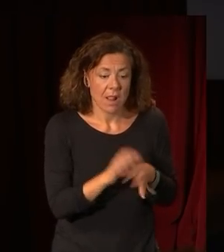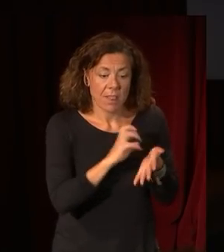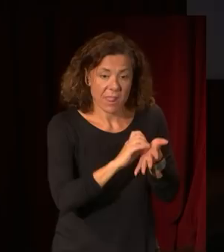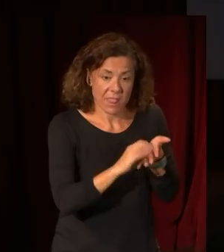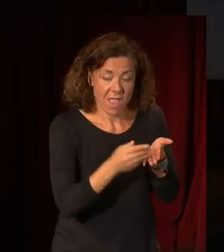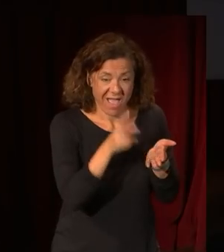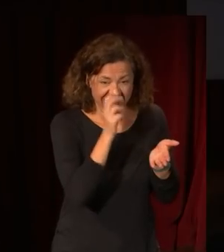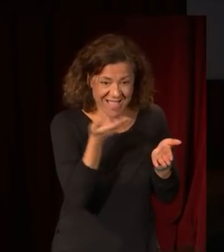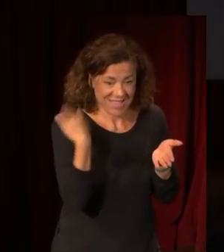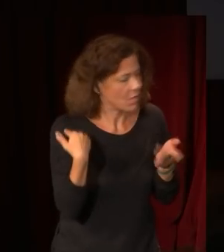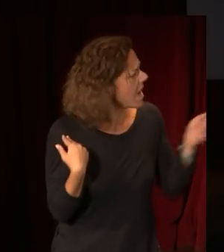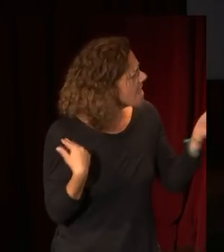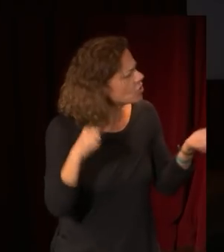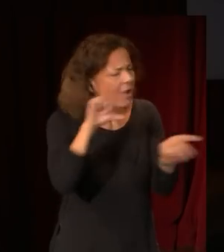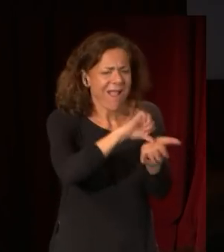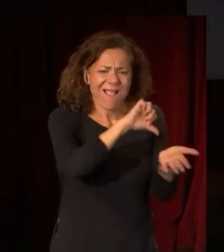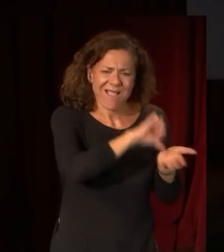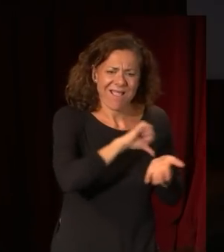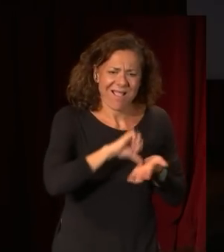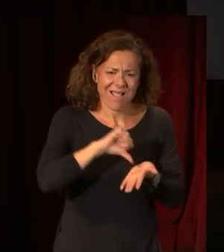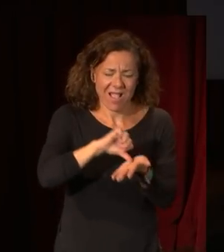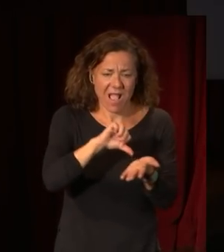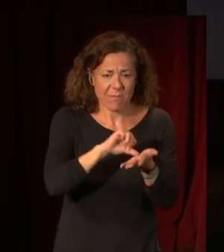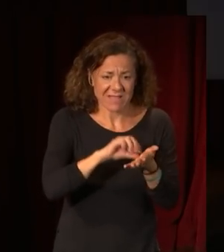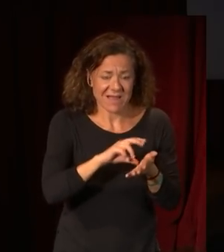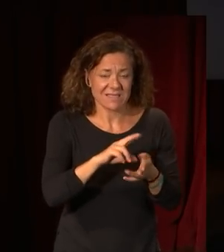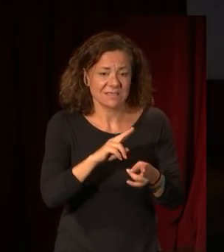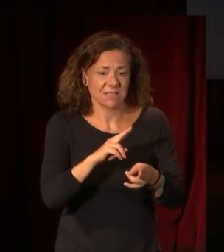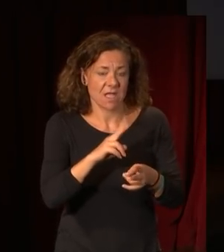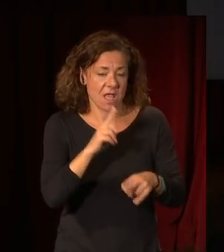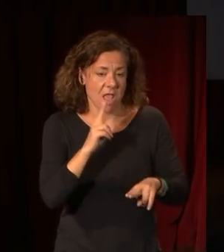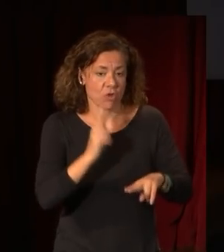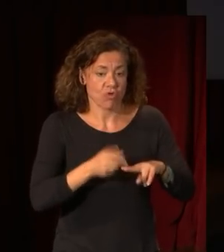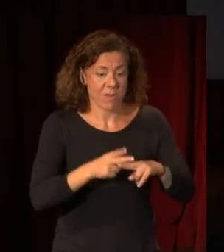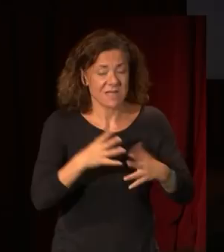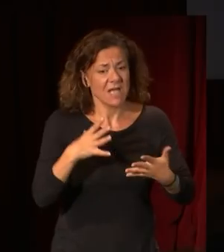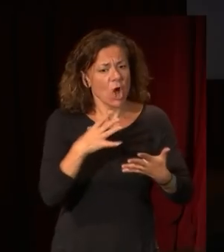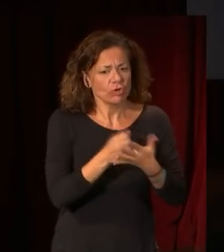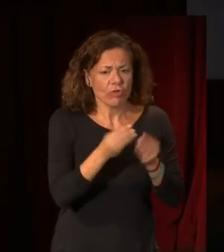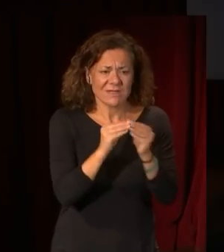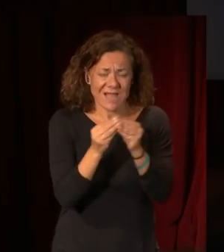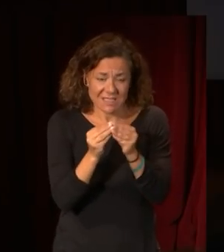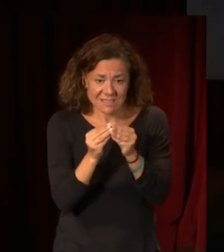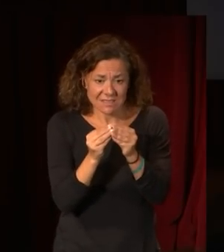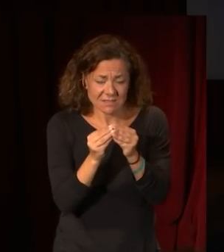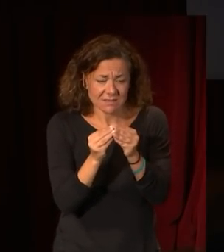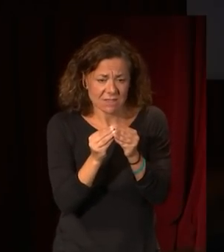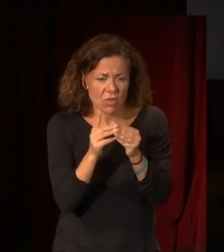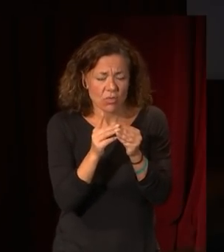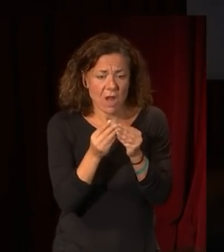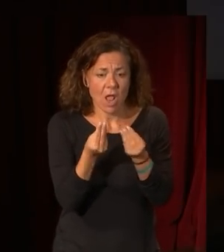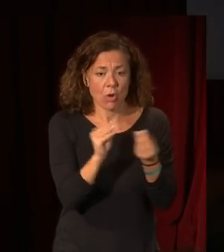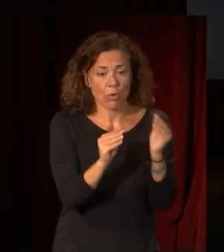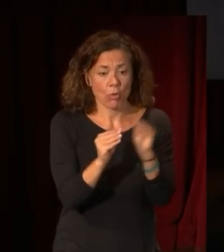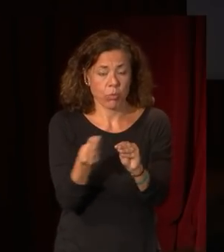lo que vemos aquí son capitales romanas está toda compuesta a filológicamente a través de una composición